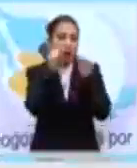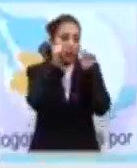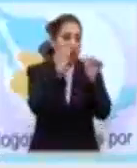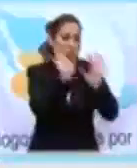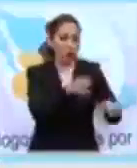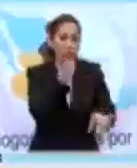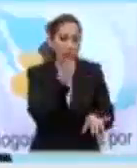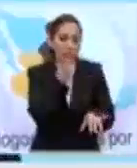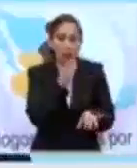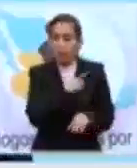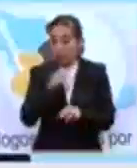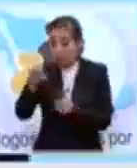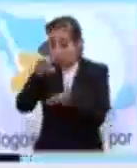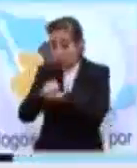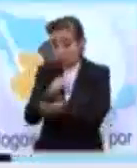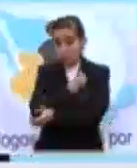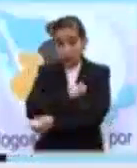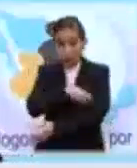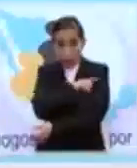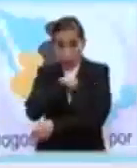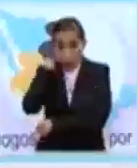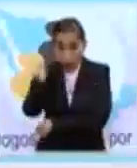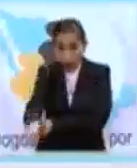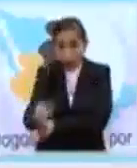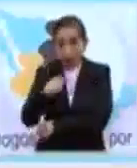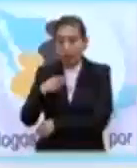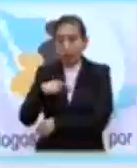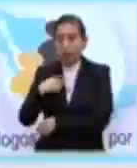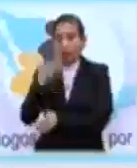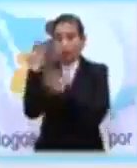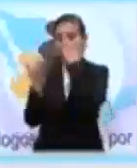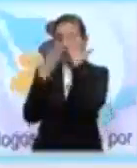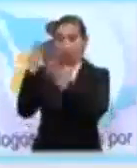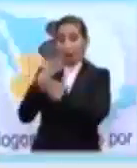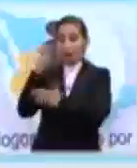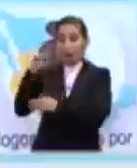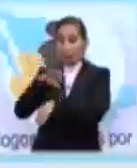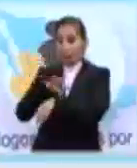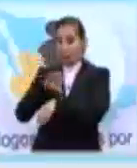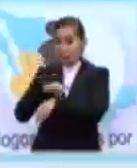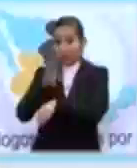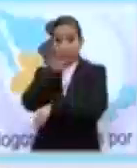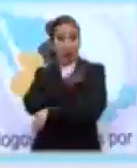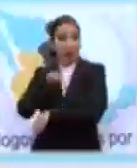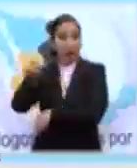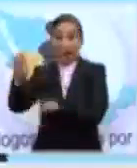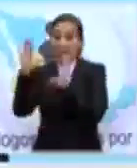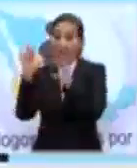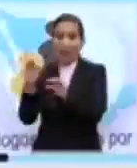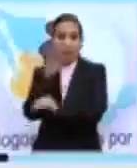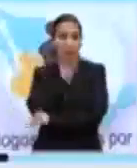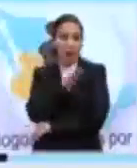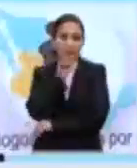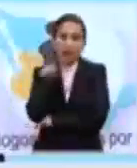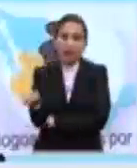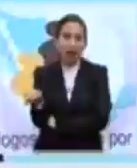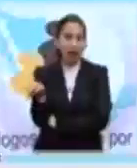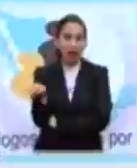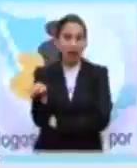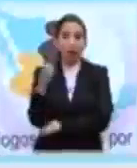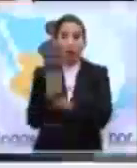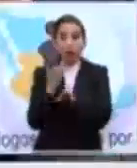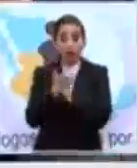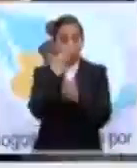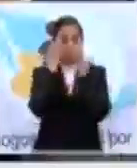prestamos atención. Tenemos en los centros de salud a pasantes de escuelas de medicina, muy mal preparados, por cierto, porque ahorita